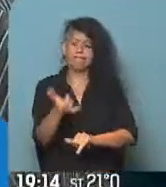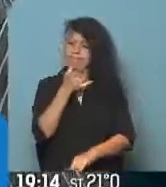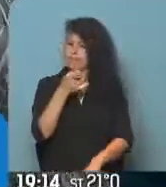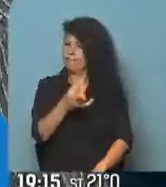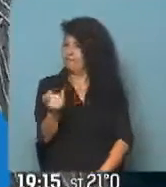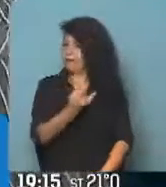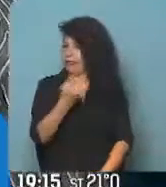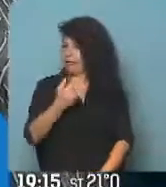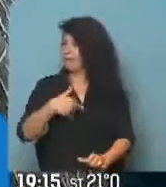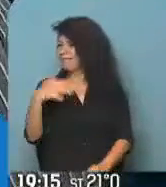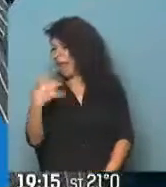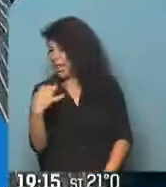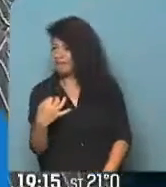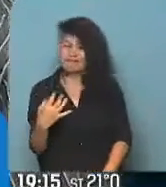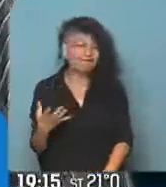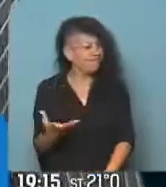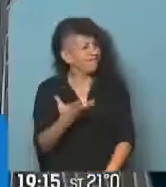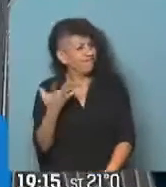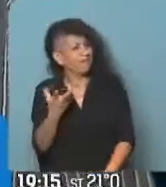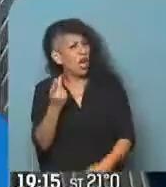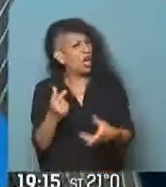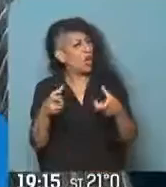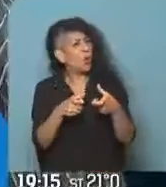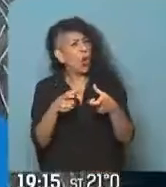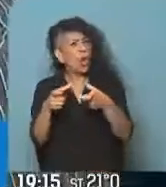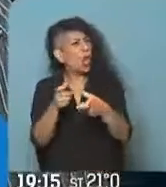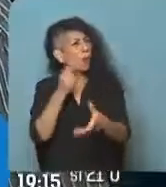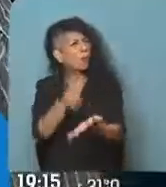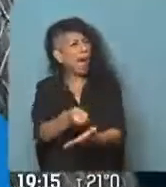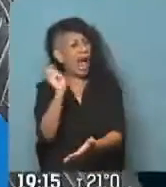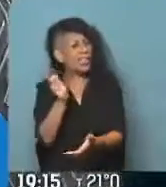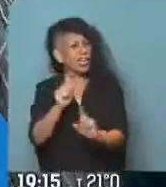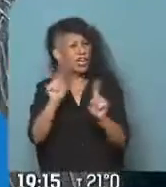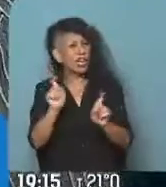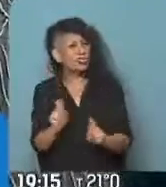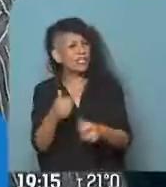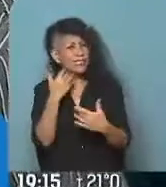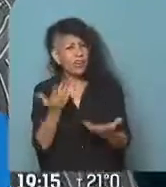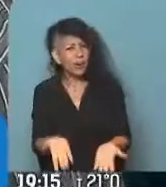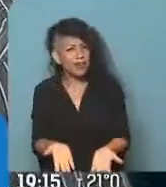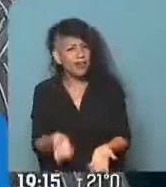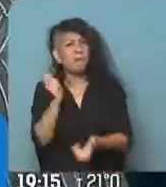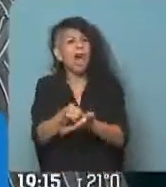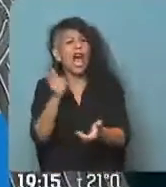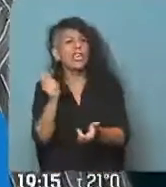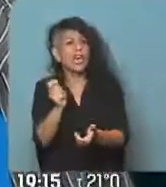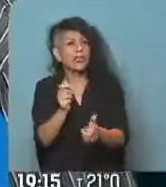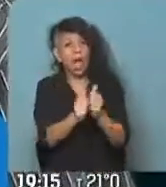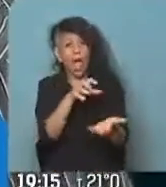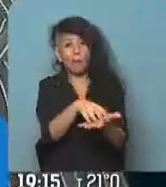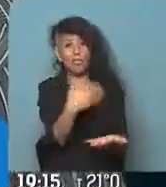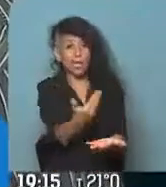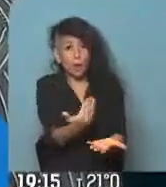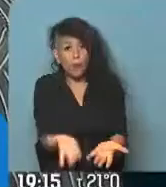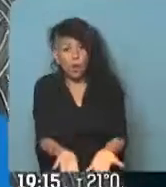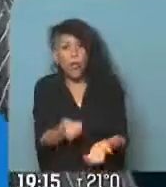realidad. Es un bono que no se sabe quiénes lo van a pagar, porque lo van a pagar los que puedan, que no se sabe